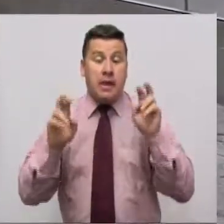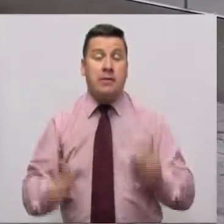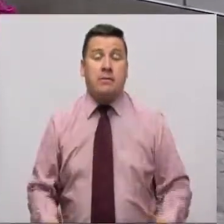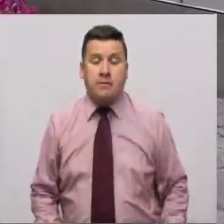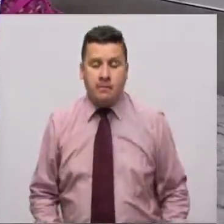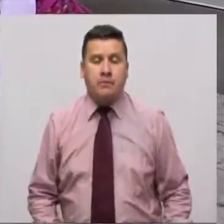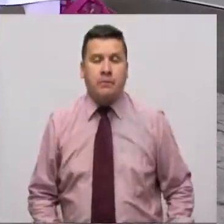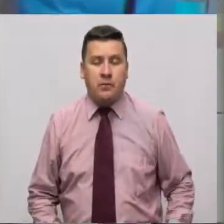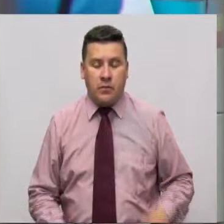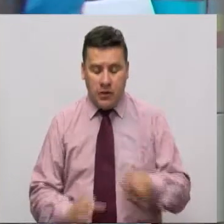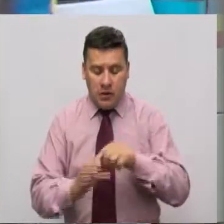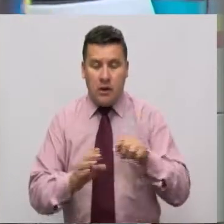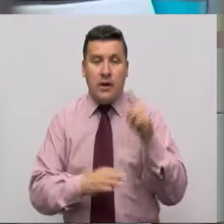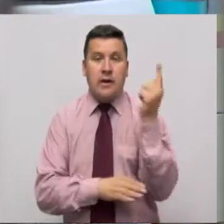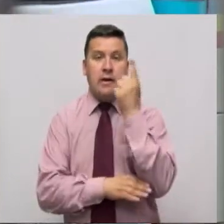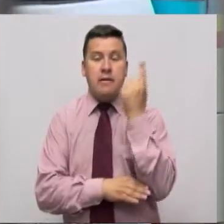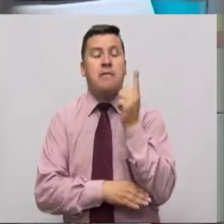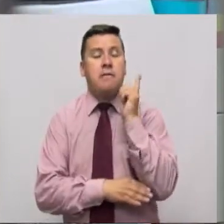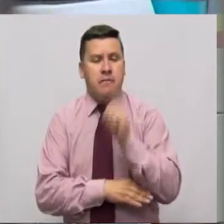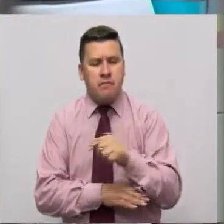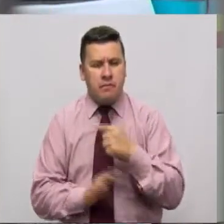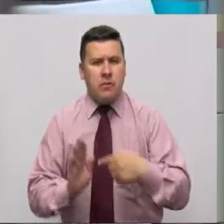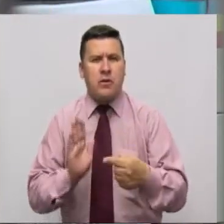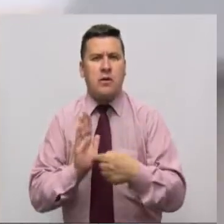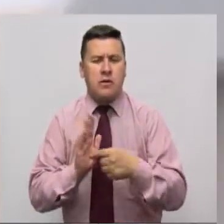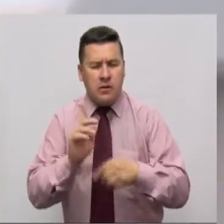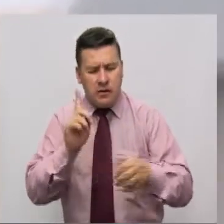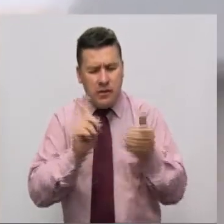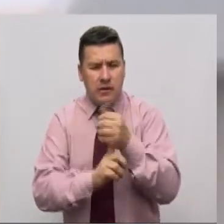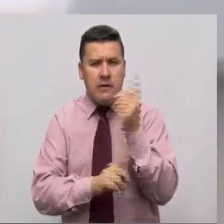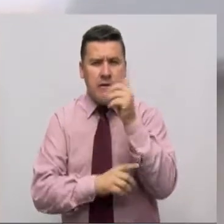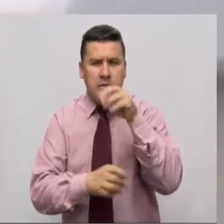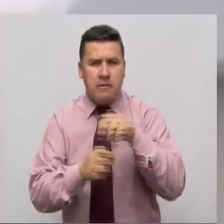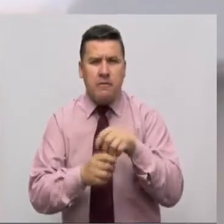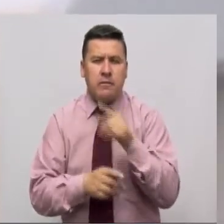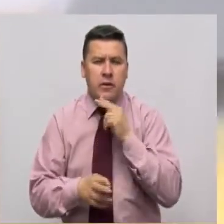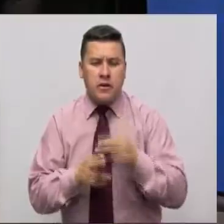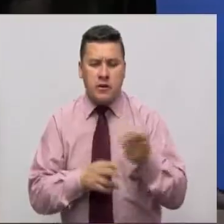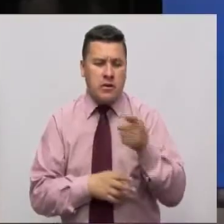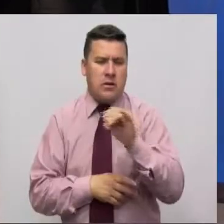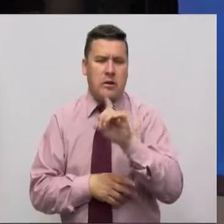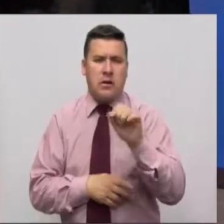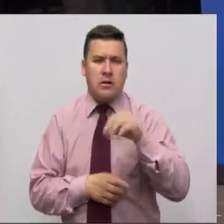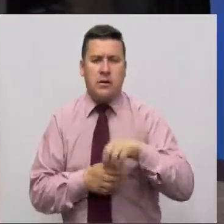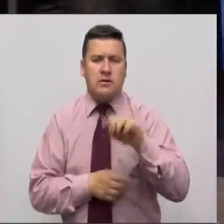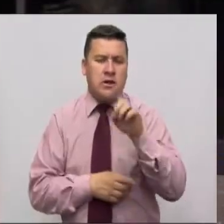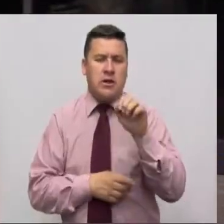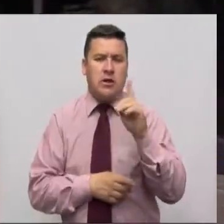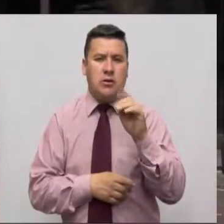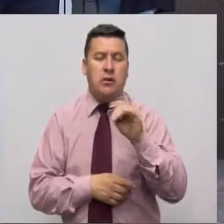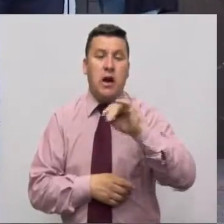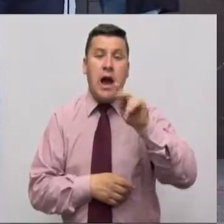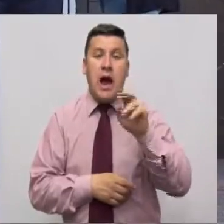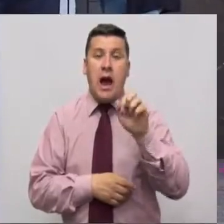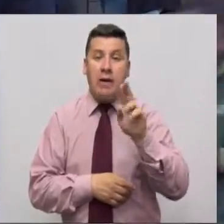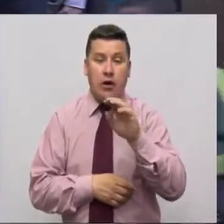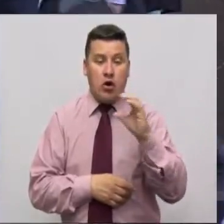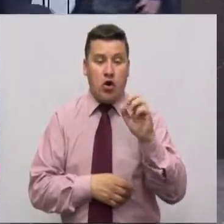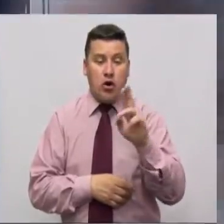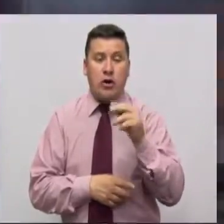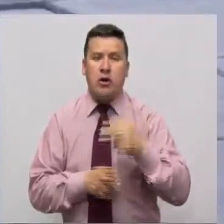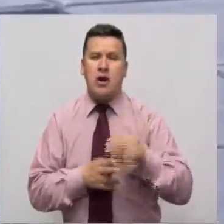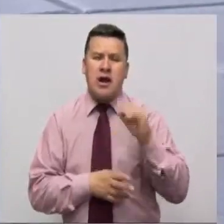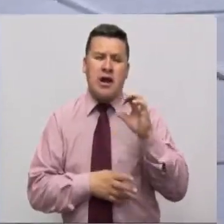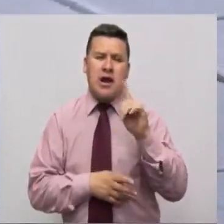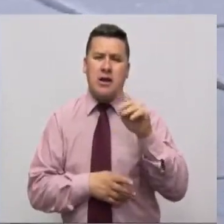el tema no termina ahí. La Contraloría General también determinó un hallazgo fiscal contra Guillermo Grosso Sandoval, Javier Andrés